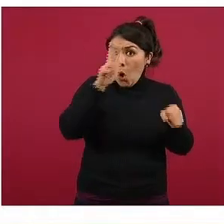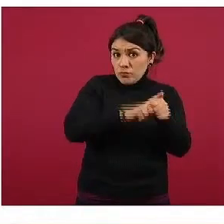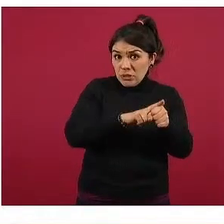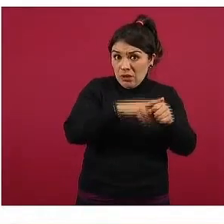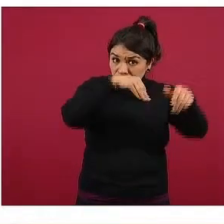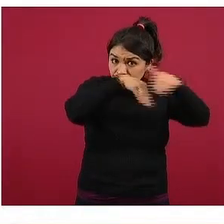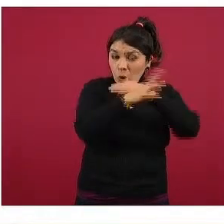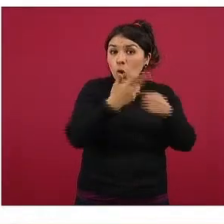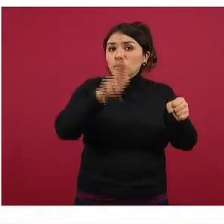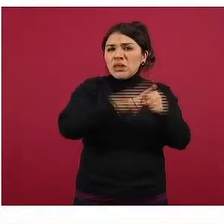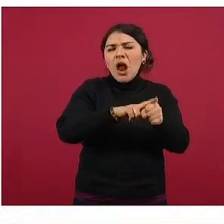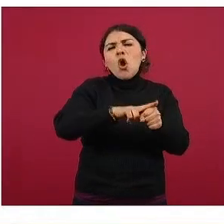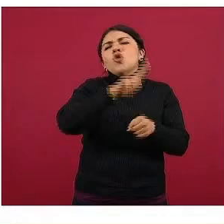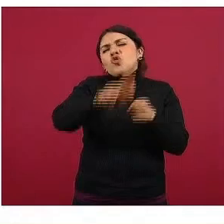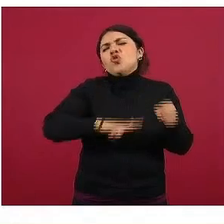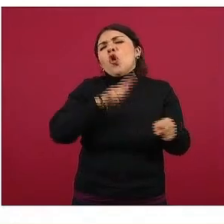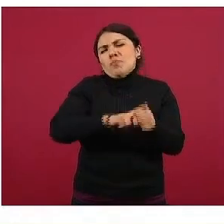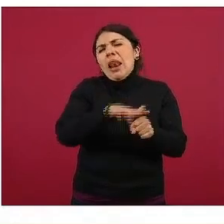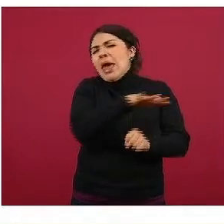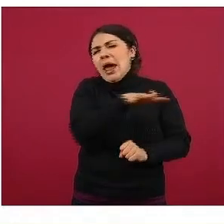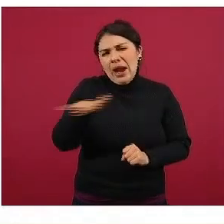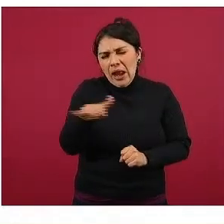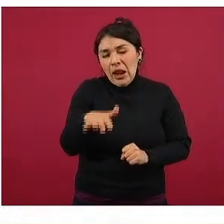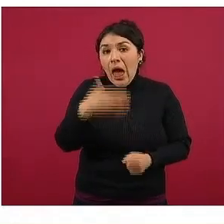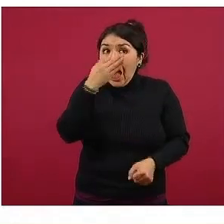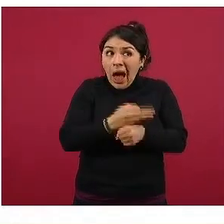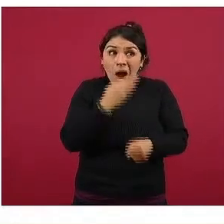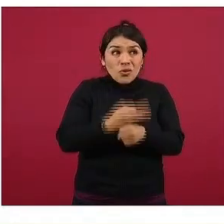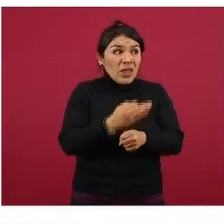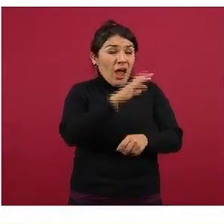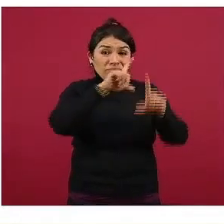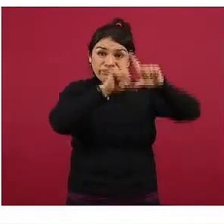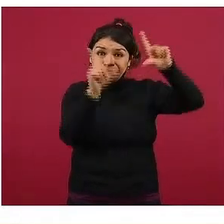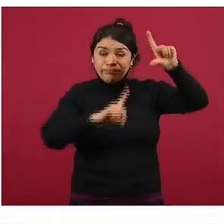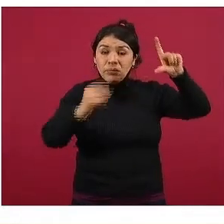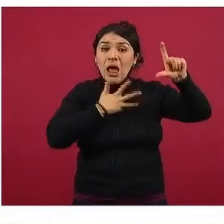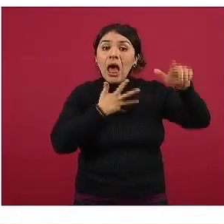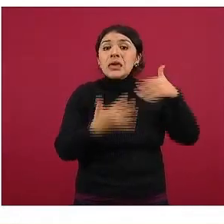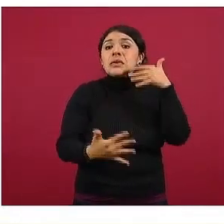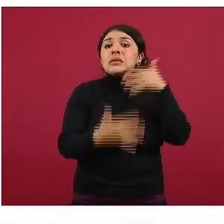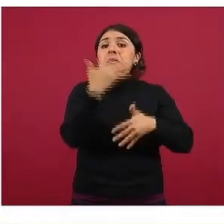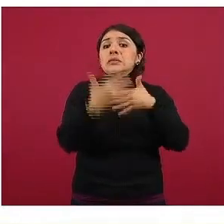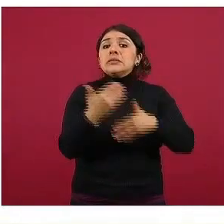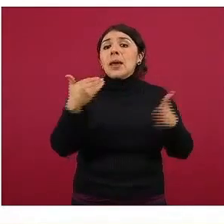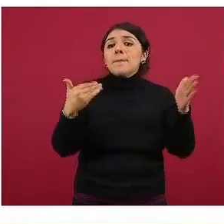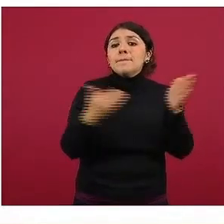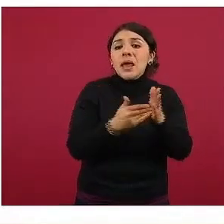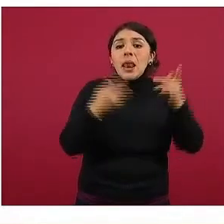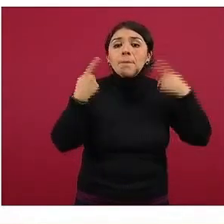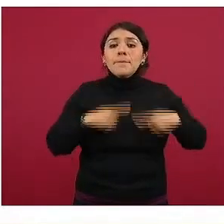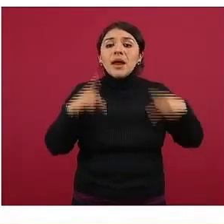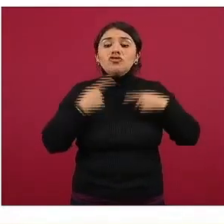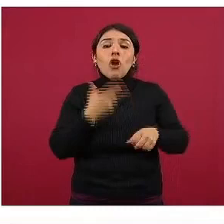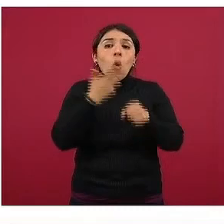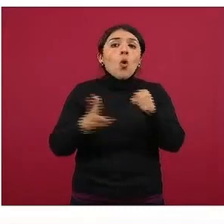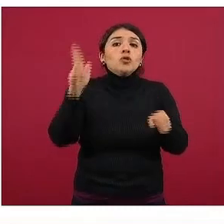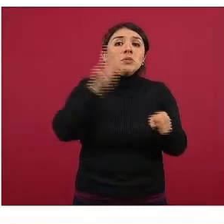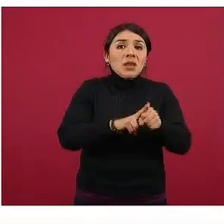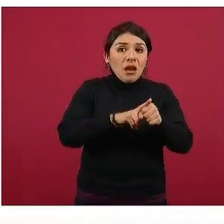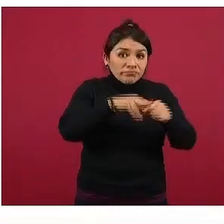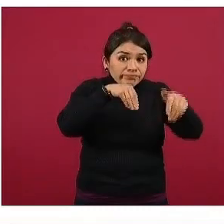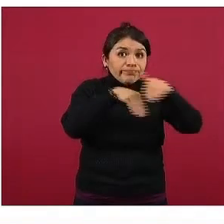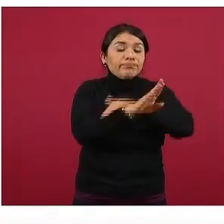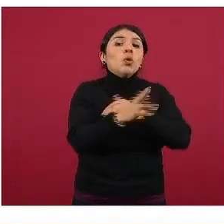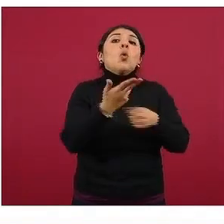en hospitalización general. Actualmente a nivel nacional tenemos 15,000 pacientes hospitalizados ocupando